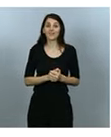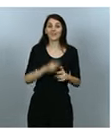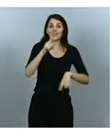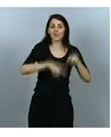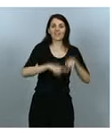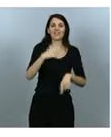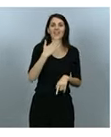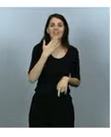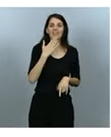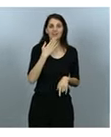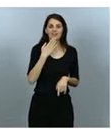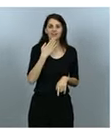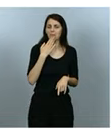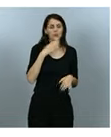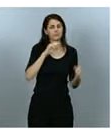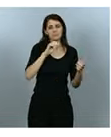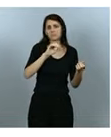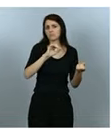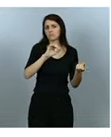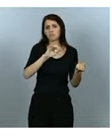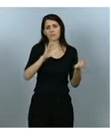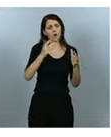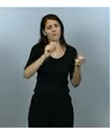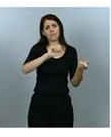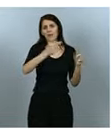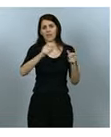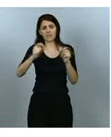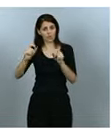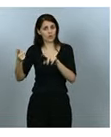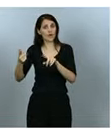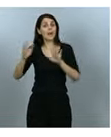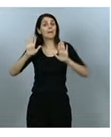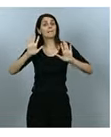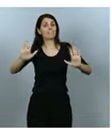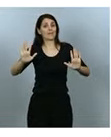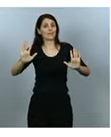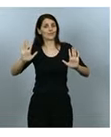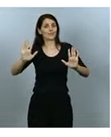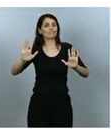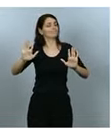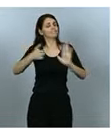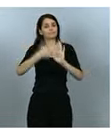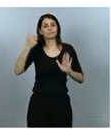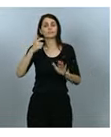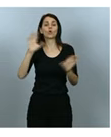patrón similar, salvo en el grupo de mayores de 70 años o más, que